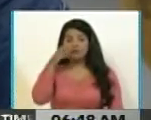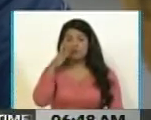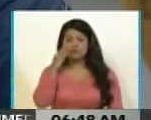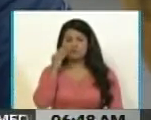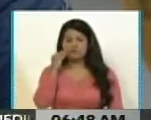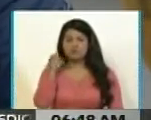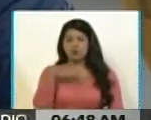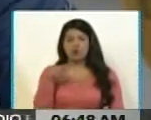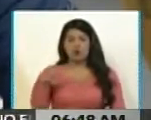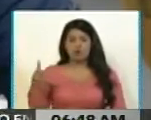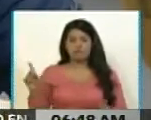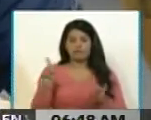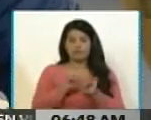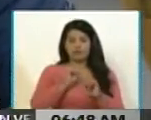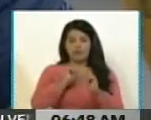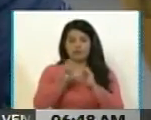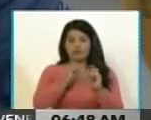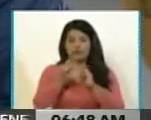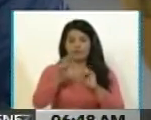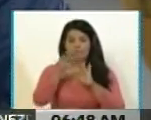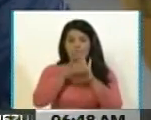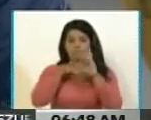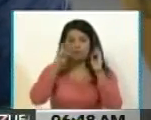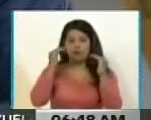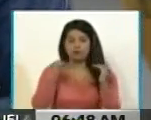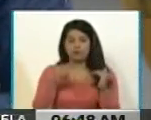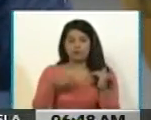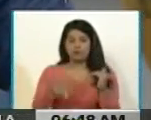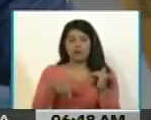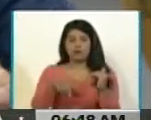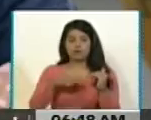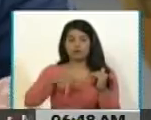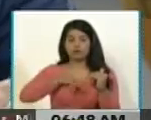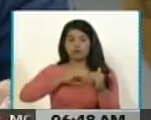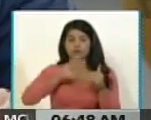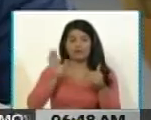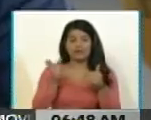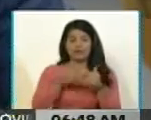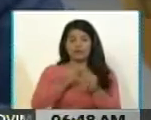hoy nos acompañó en esta entrevista en La Pauta de Hoy. Nosotros